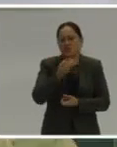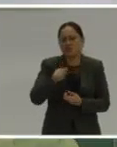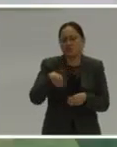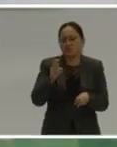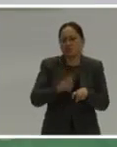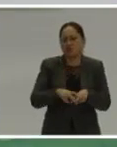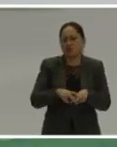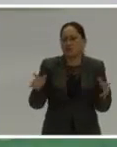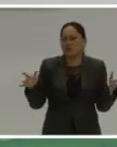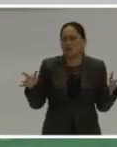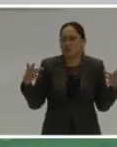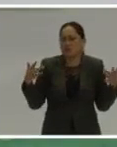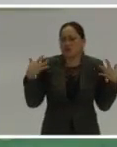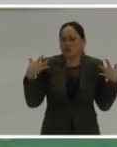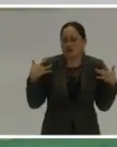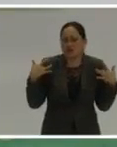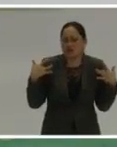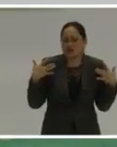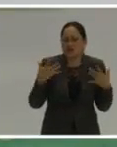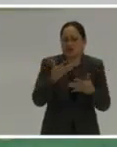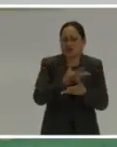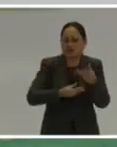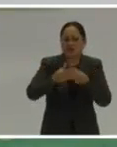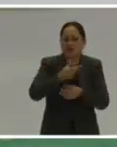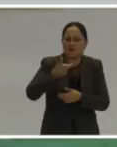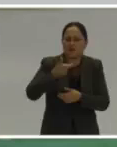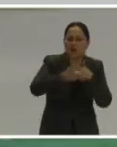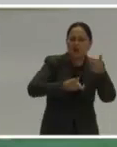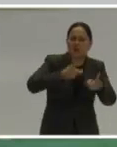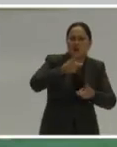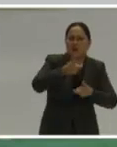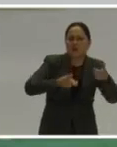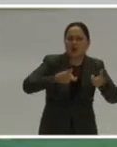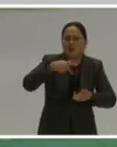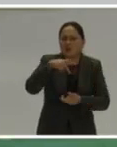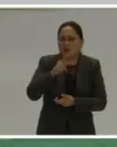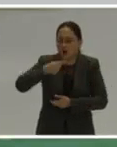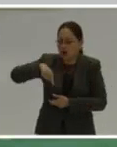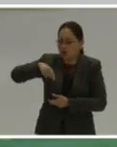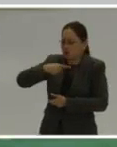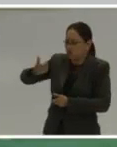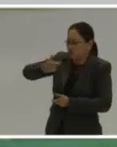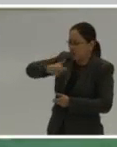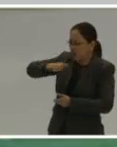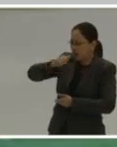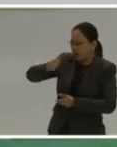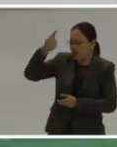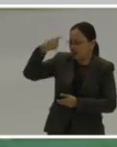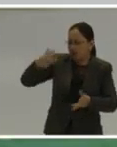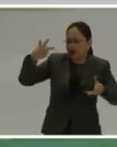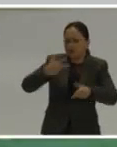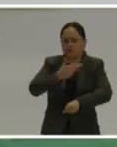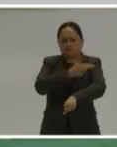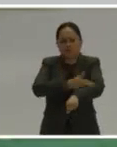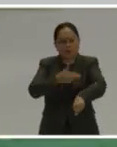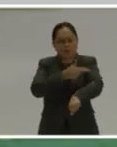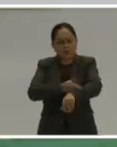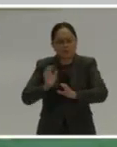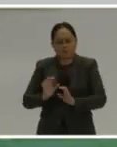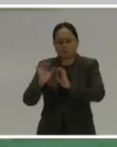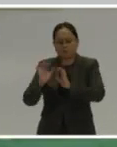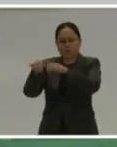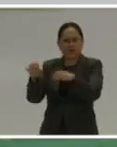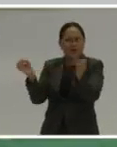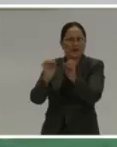¿sí? Y nosotros, a nosotros nadie nos paga en este proceso de trámite que hacemos.